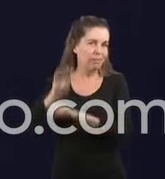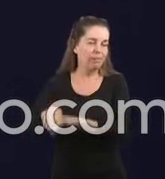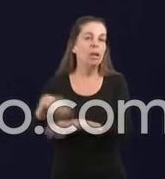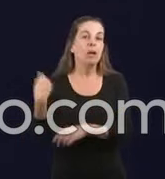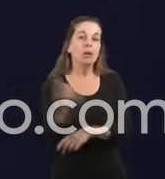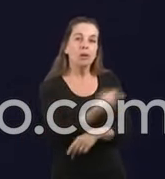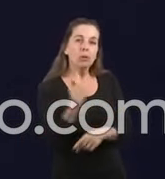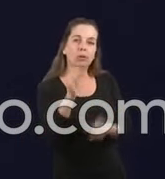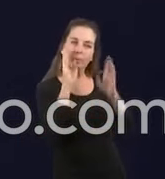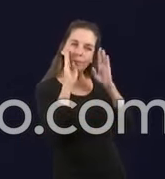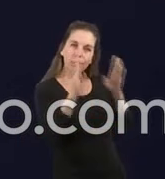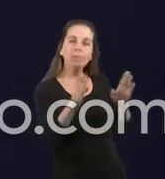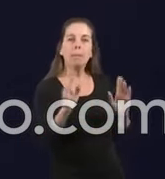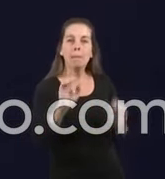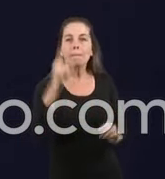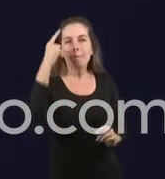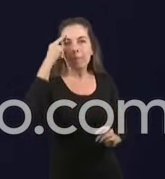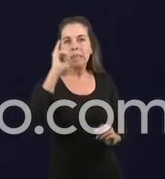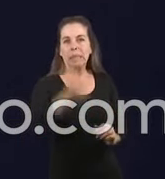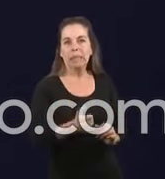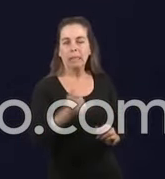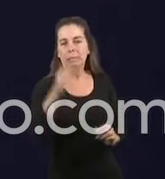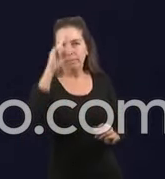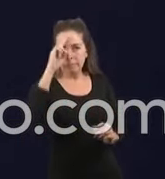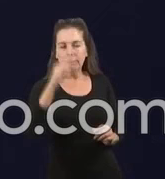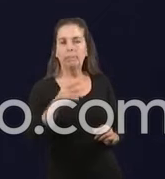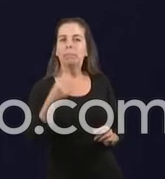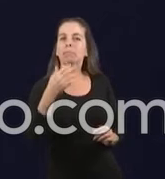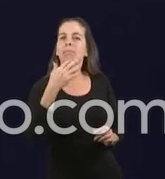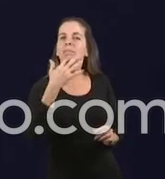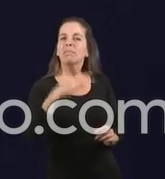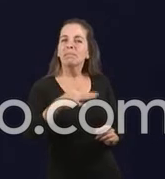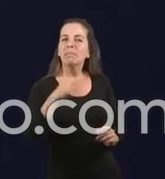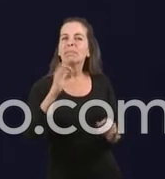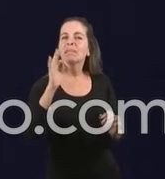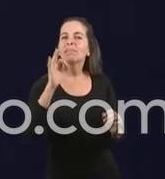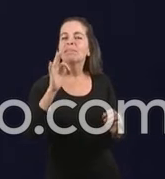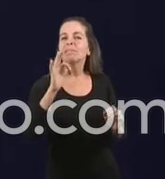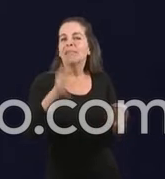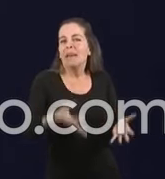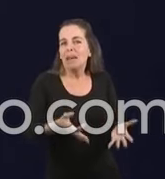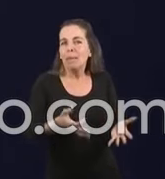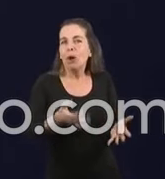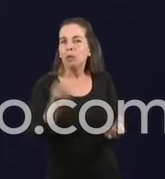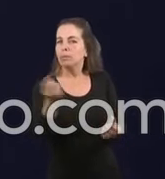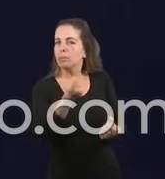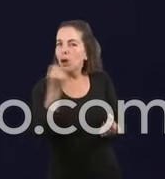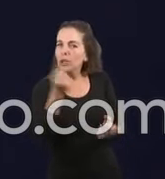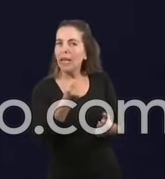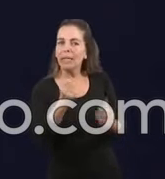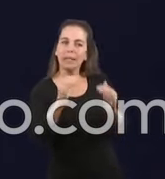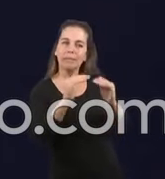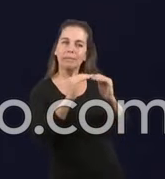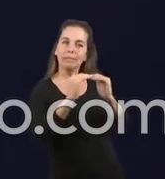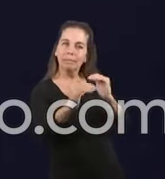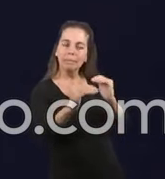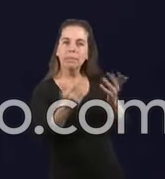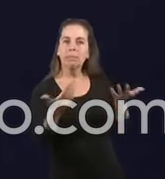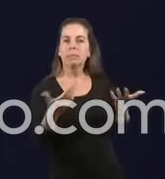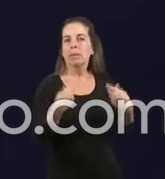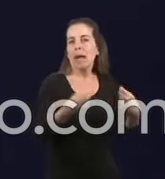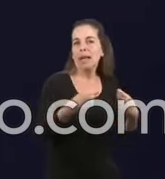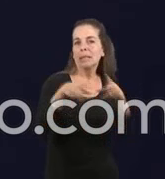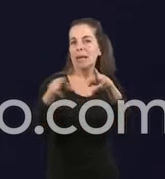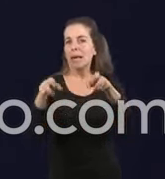creemos que las cuentas públicas eh Hay hay que se tienen que sostener de manera equilibrada no vamos a